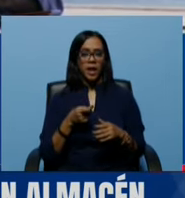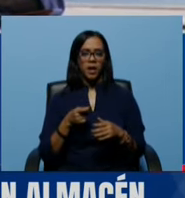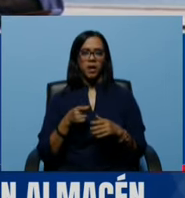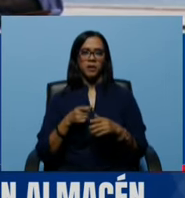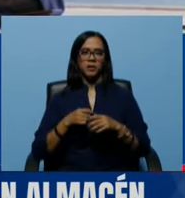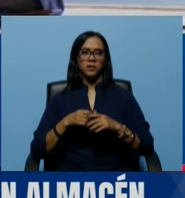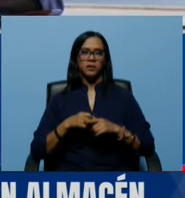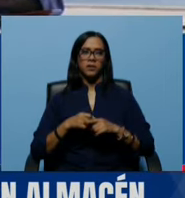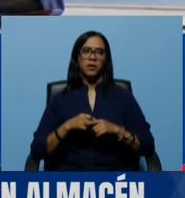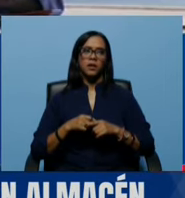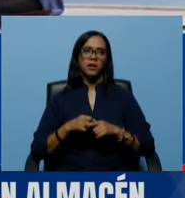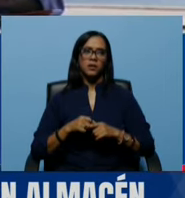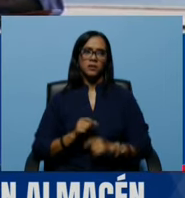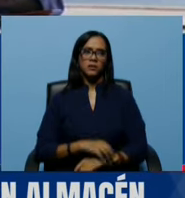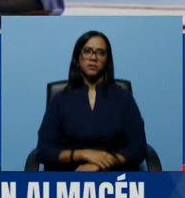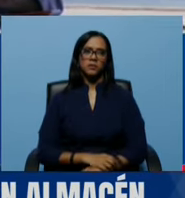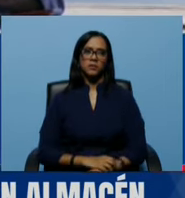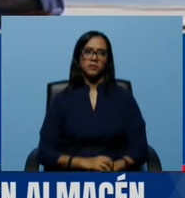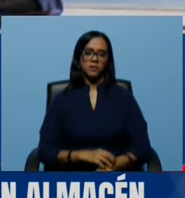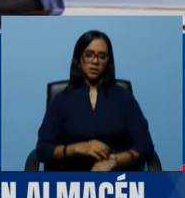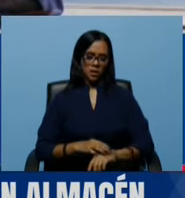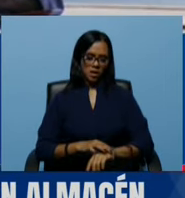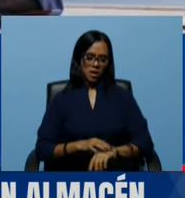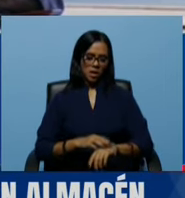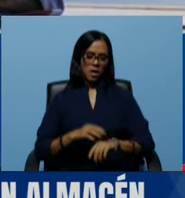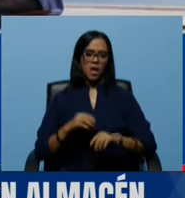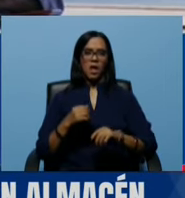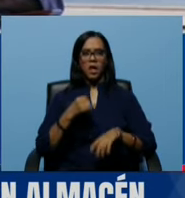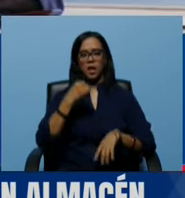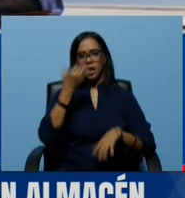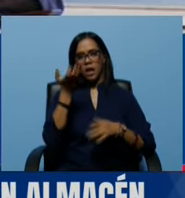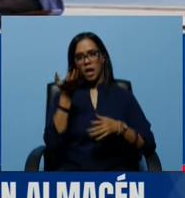Y la imagen era